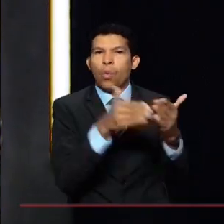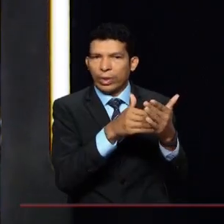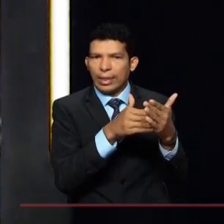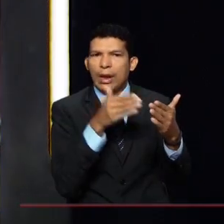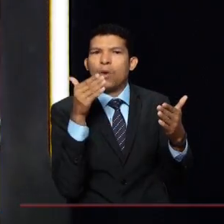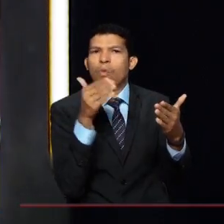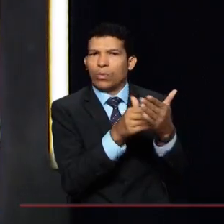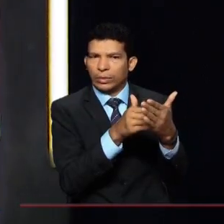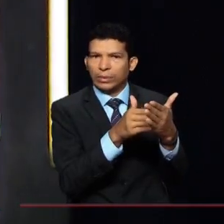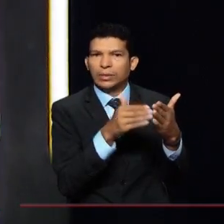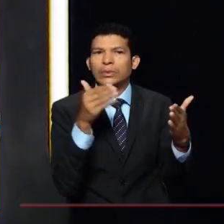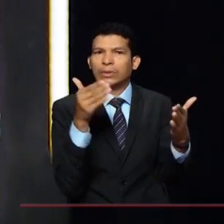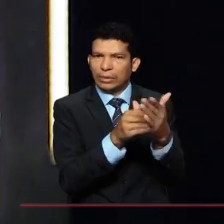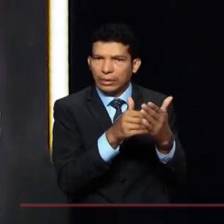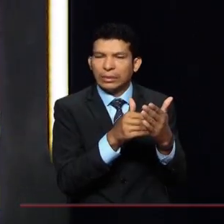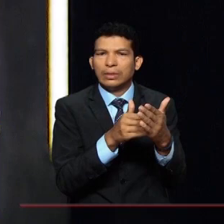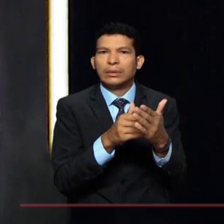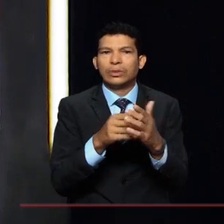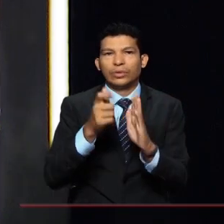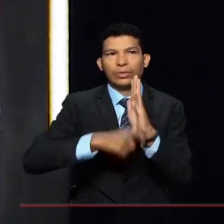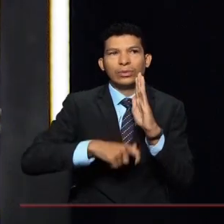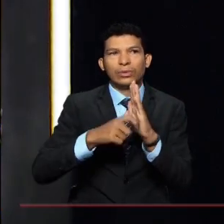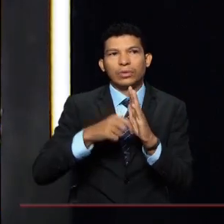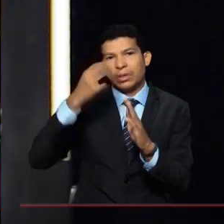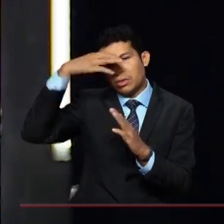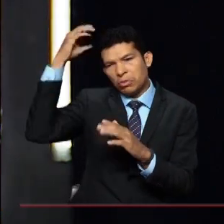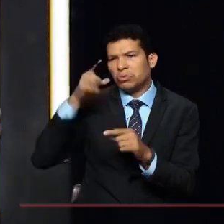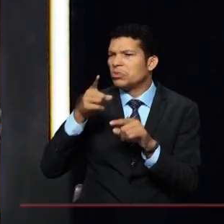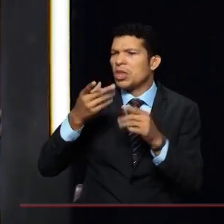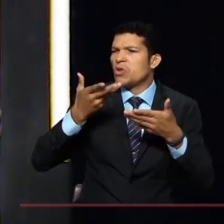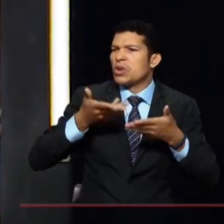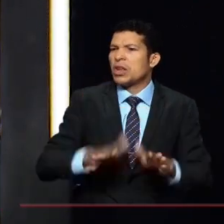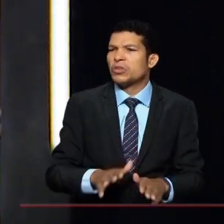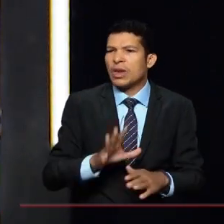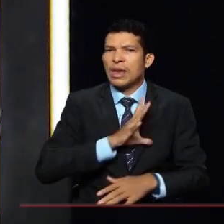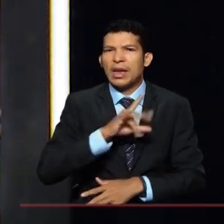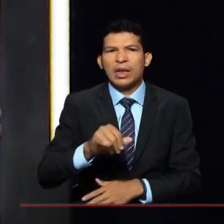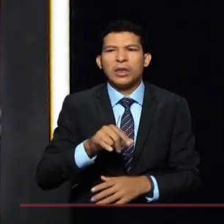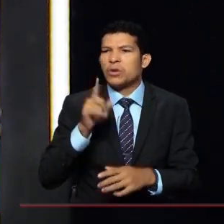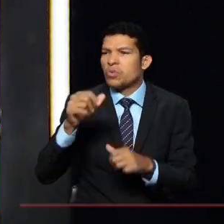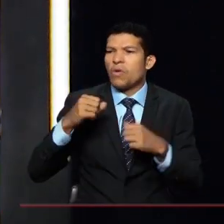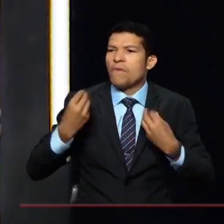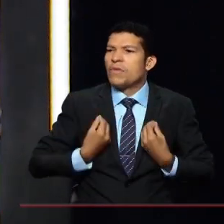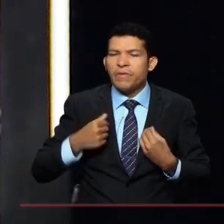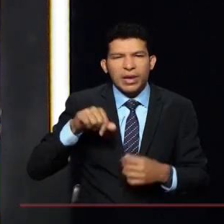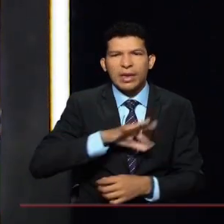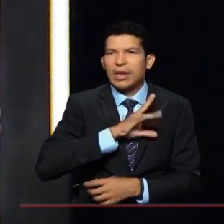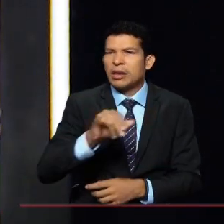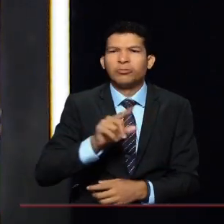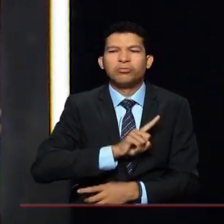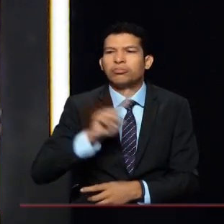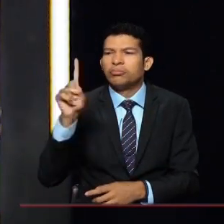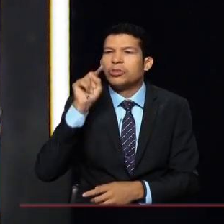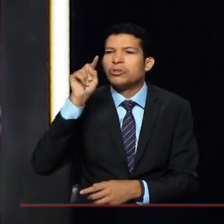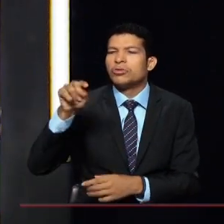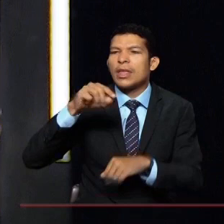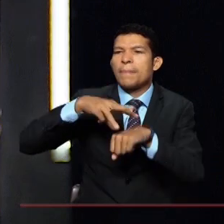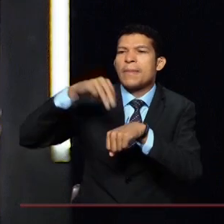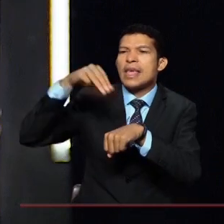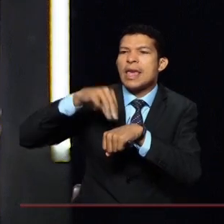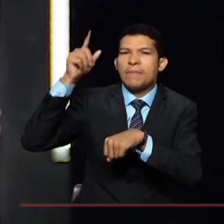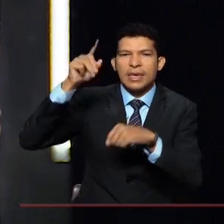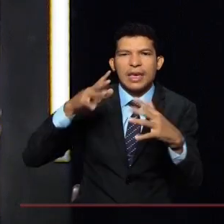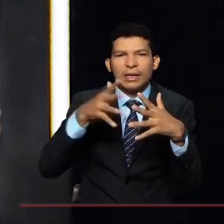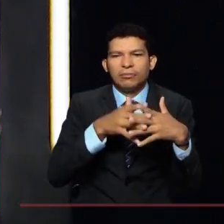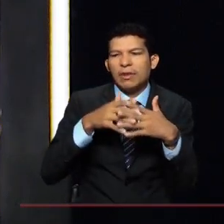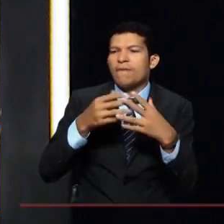constantes. Hoy alcalde electo, usted no nació en Cali, usted no estuvo en Cali, no vive en Cali, vive en Miami,